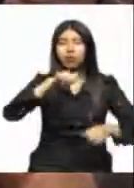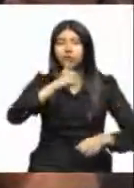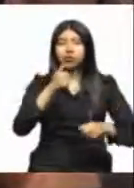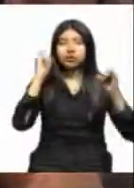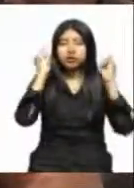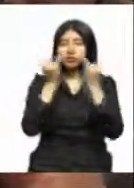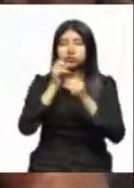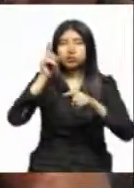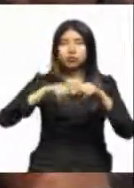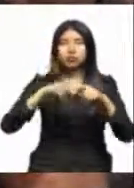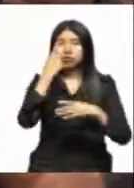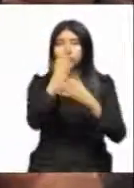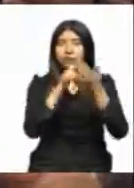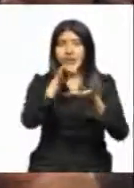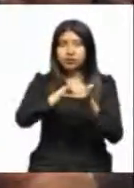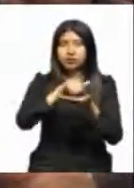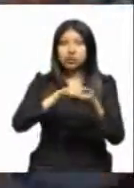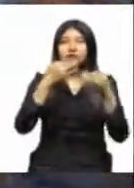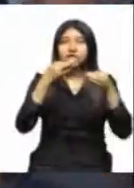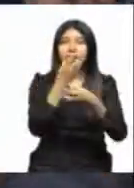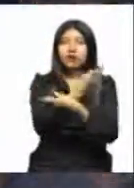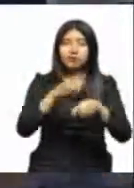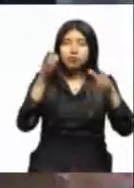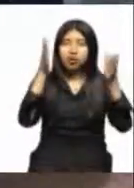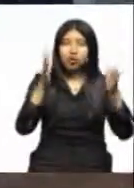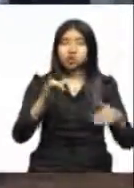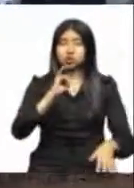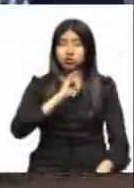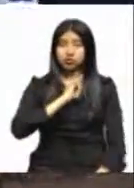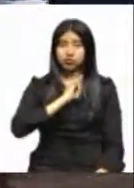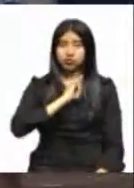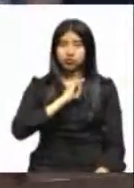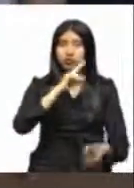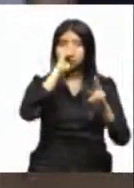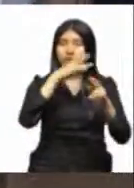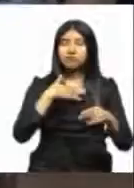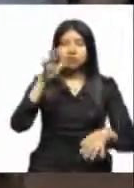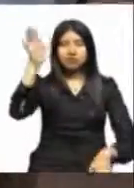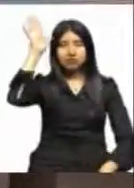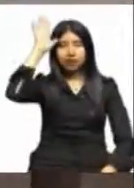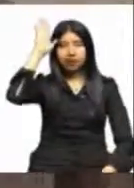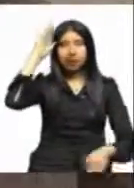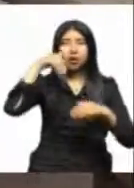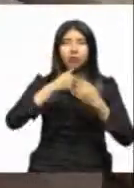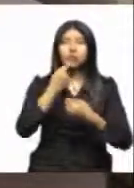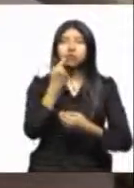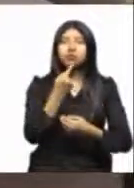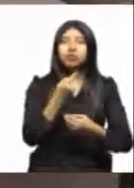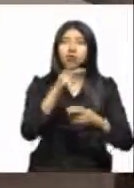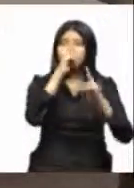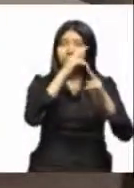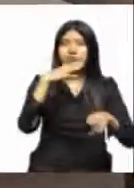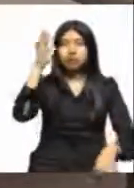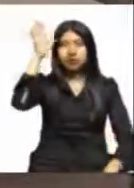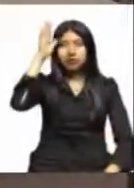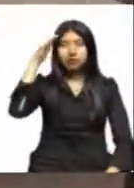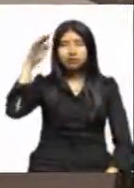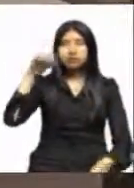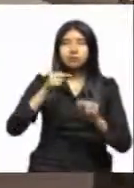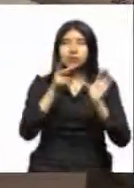otro ente y confiamos en esto. Es una fiesta democrática, yo respeto a mi padre como un homenaje a mi padre